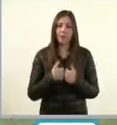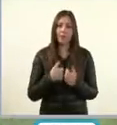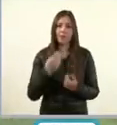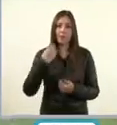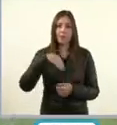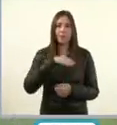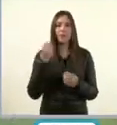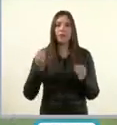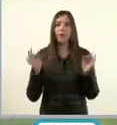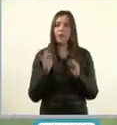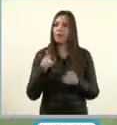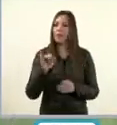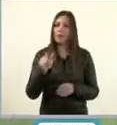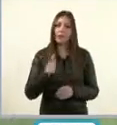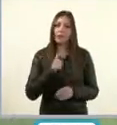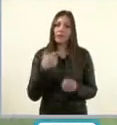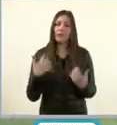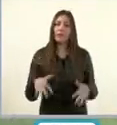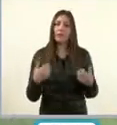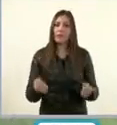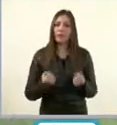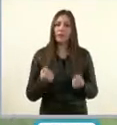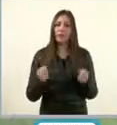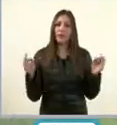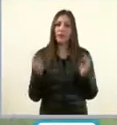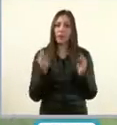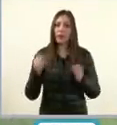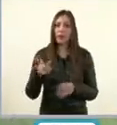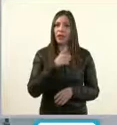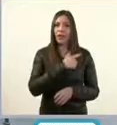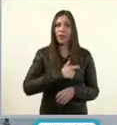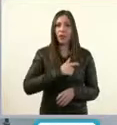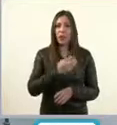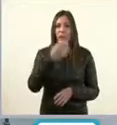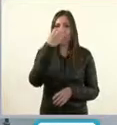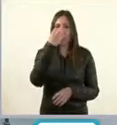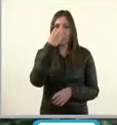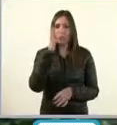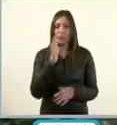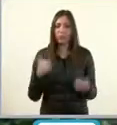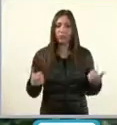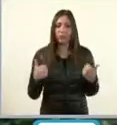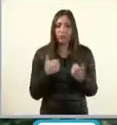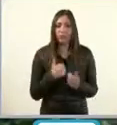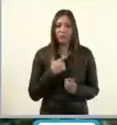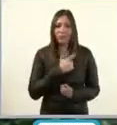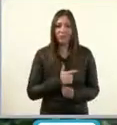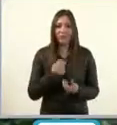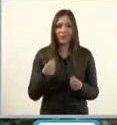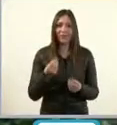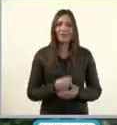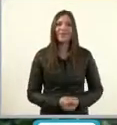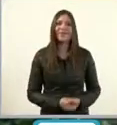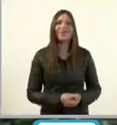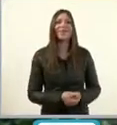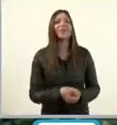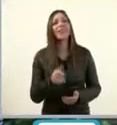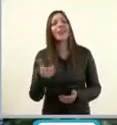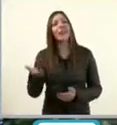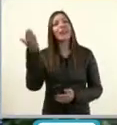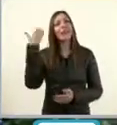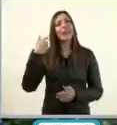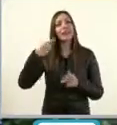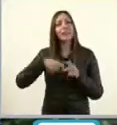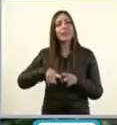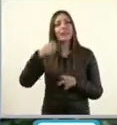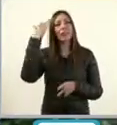está Sí, yo sí soy fuerte. del club Oso Polar. Oye, Mónica, pues un periodo importante, como lo decía Juan Ramón al